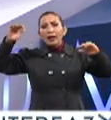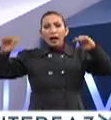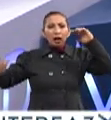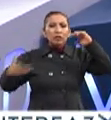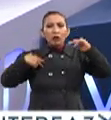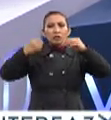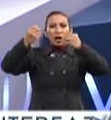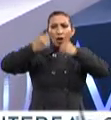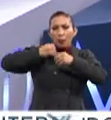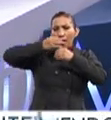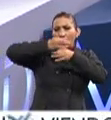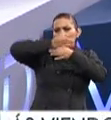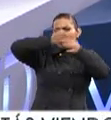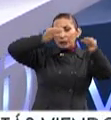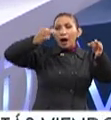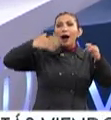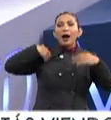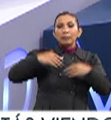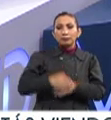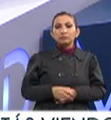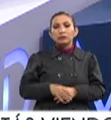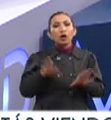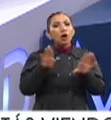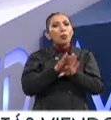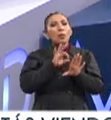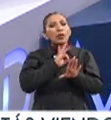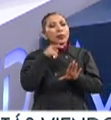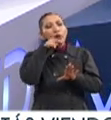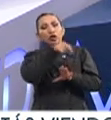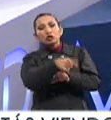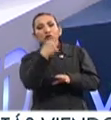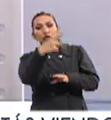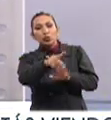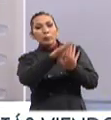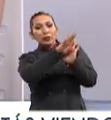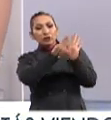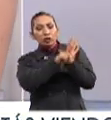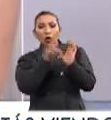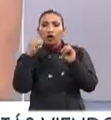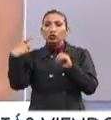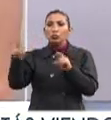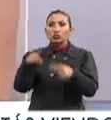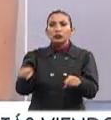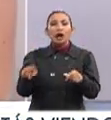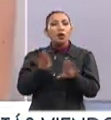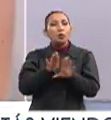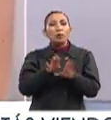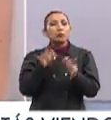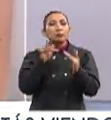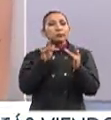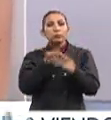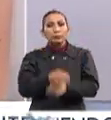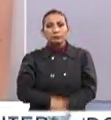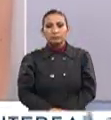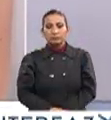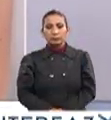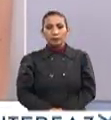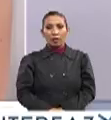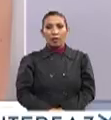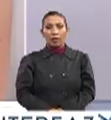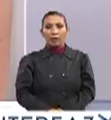nos dan un mensaje ya de por sí, ¿no? ¿Cómo podemos acercarnos tanto a tu metodología como a tu música, Alex? Bueno,